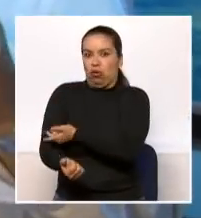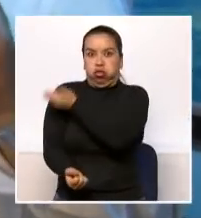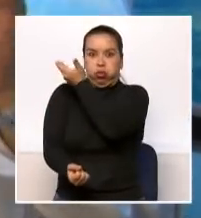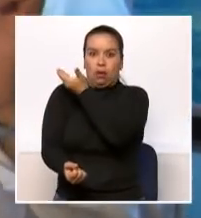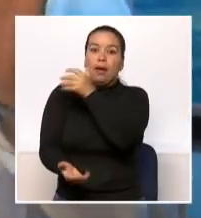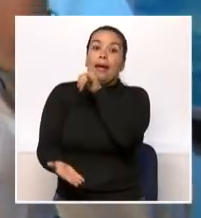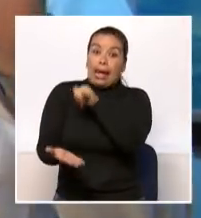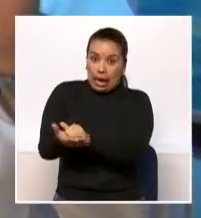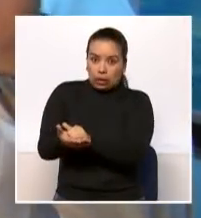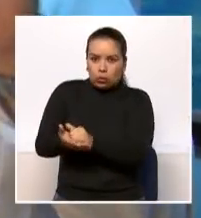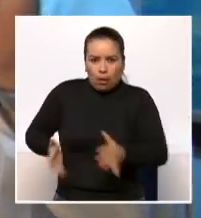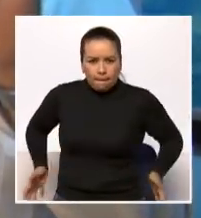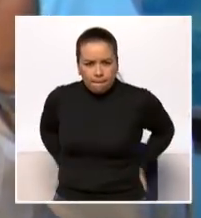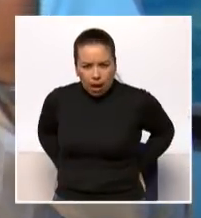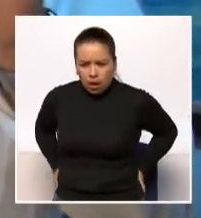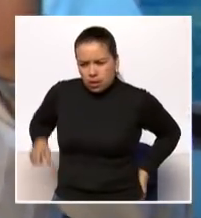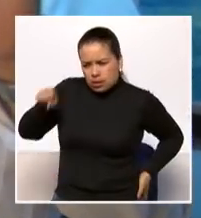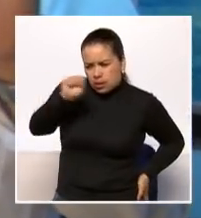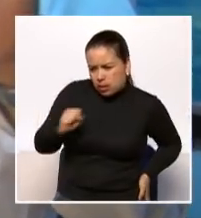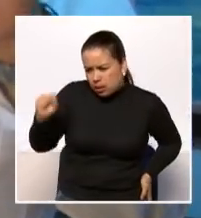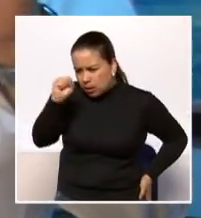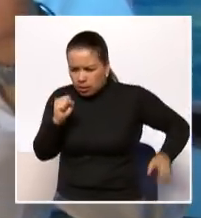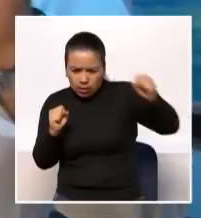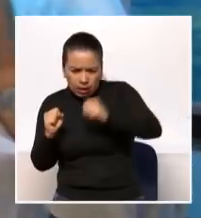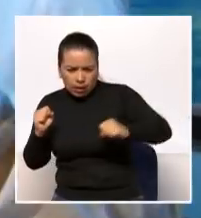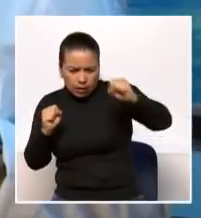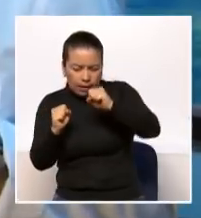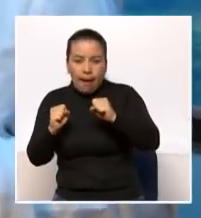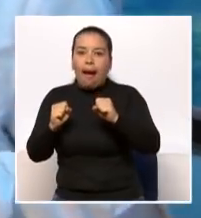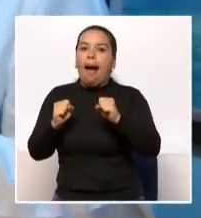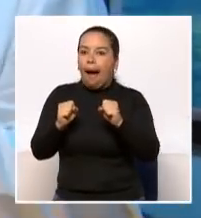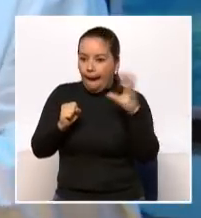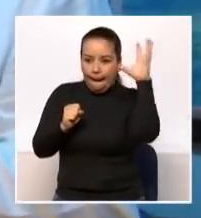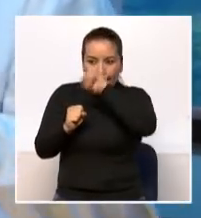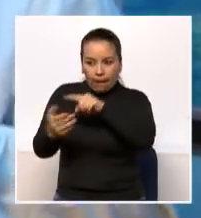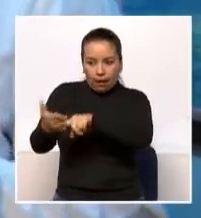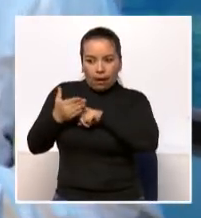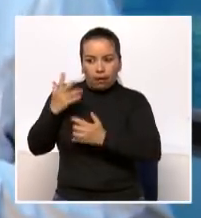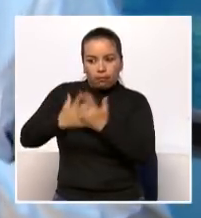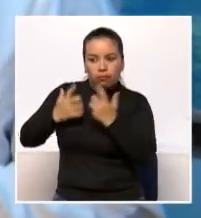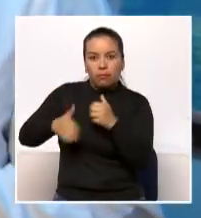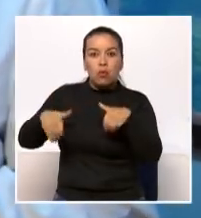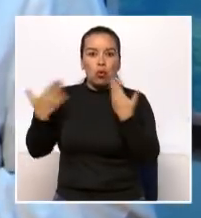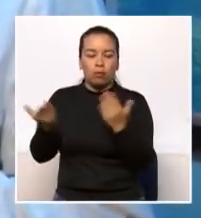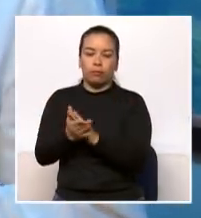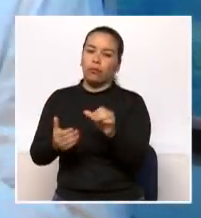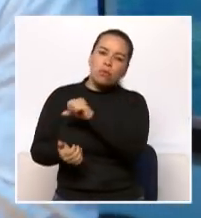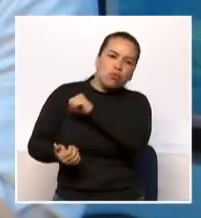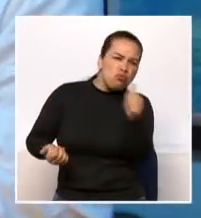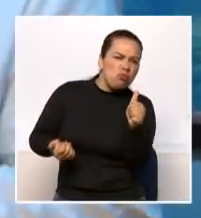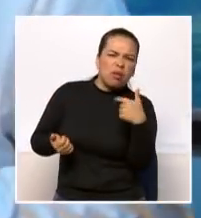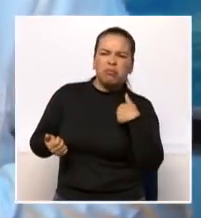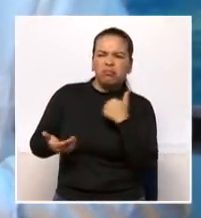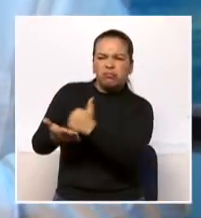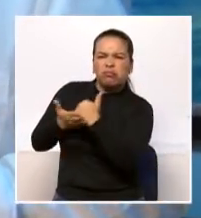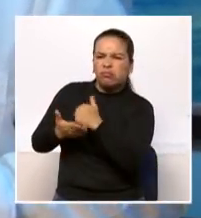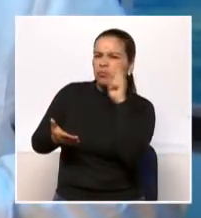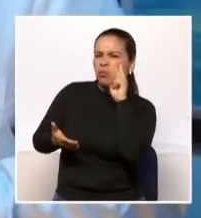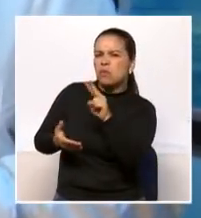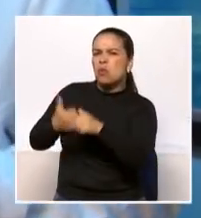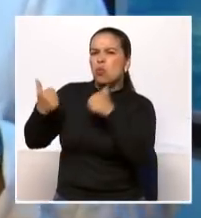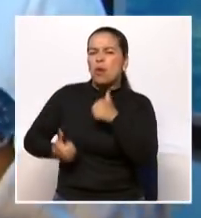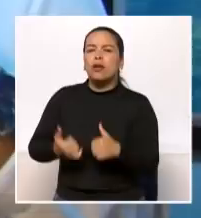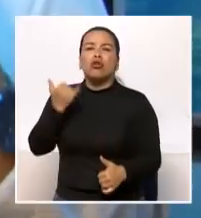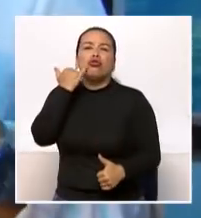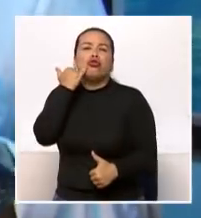nosotros el riñón, podemos ver cómo está la corteza y de acuerdo a eso ver la funcionalidad. ¿Qué más podemos ver? Podemos ver la vejiga.